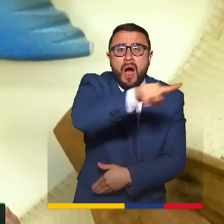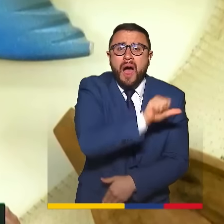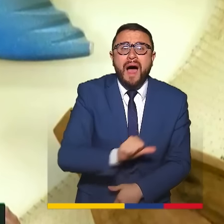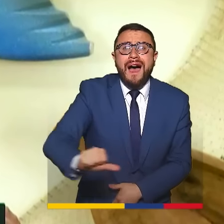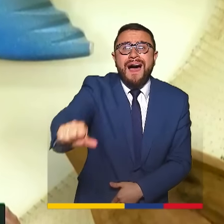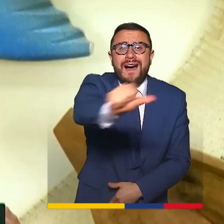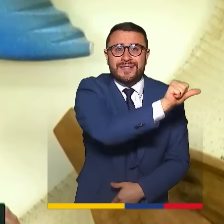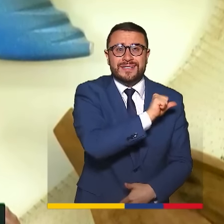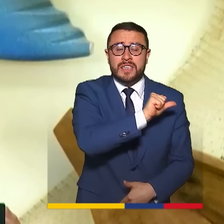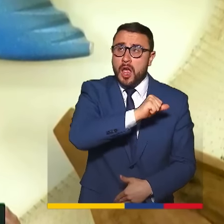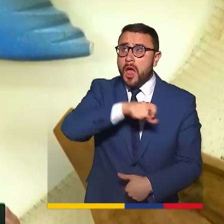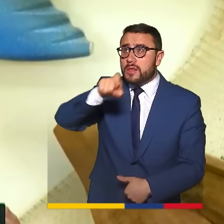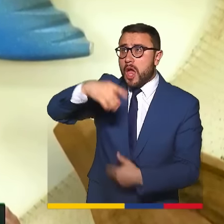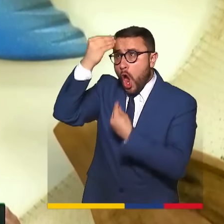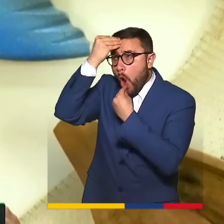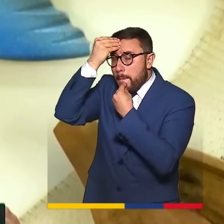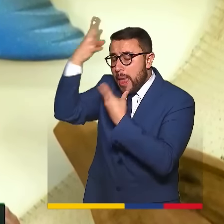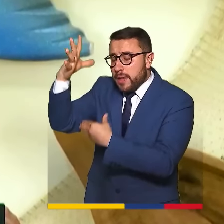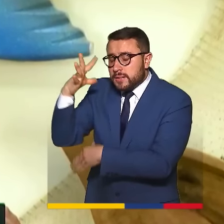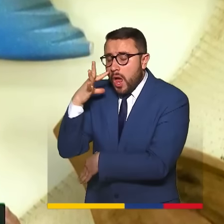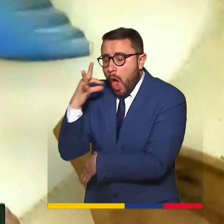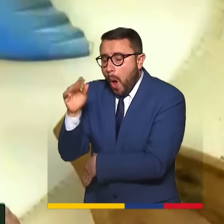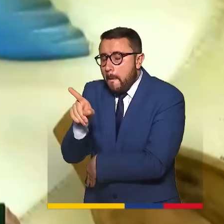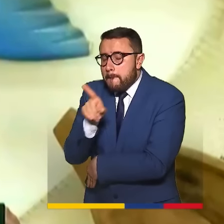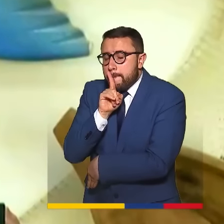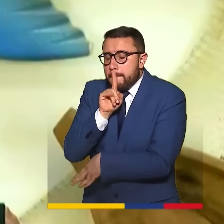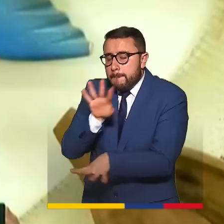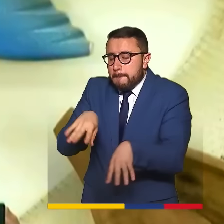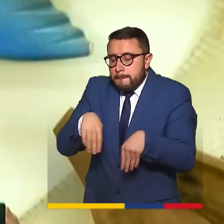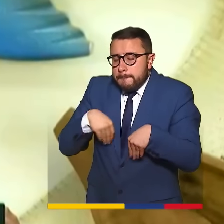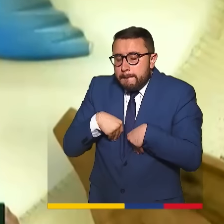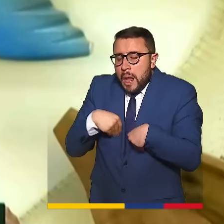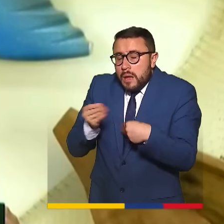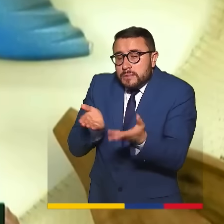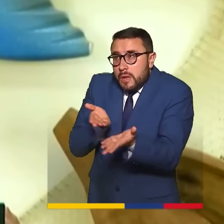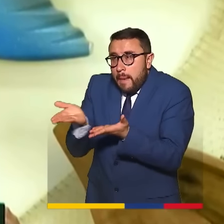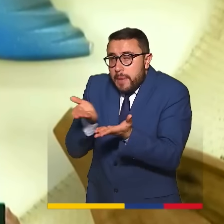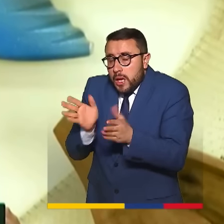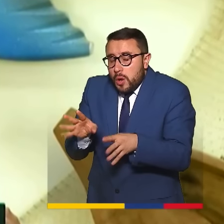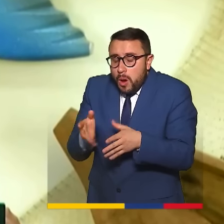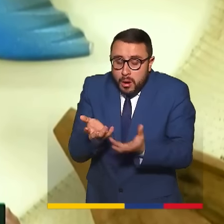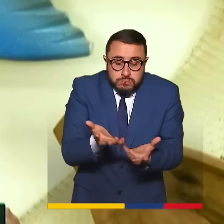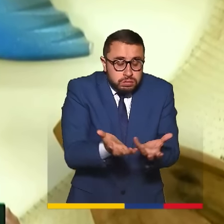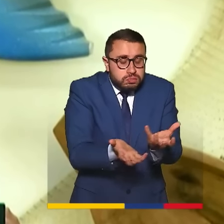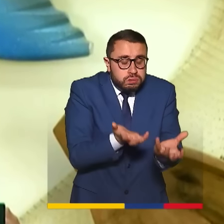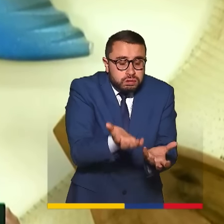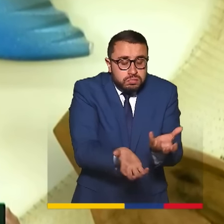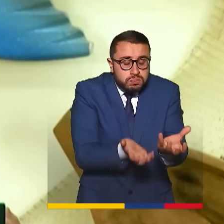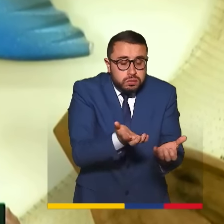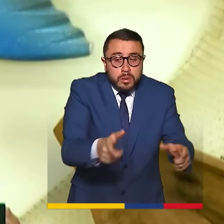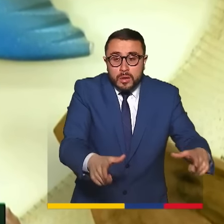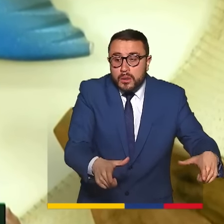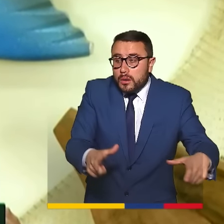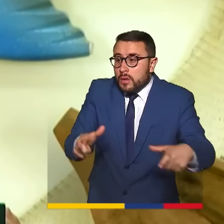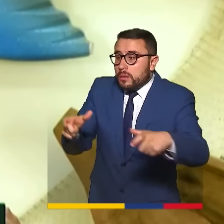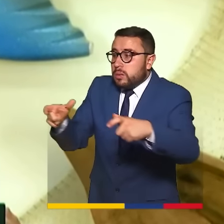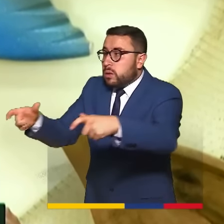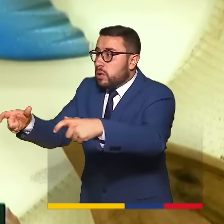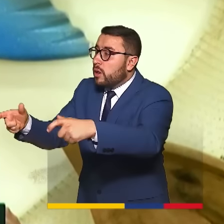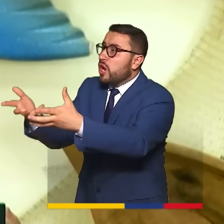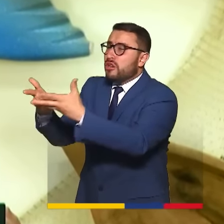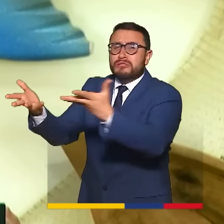tener que obedecer al hombre en silencio, a servirle, a cocinarle, a